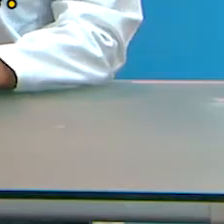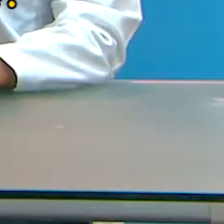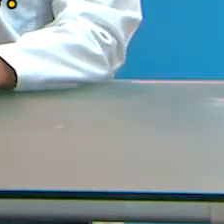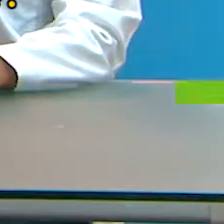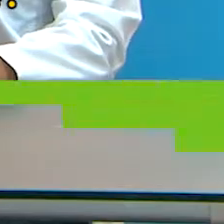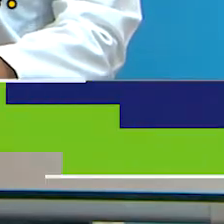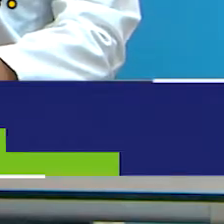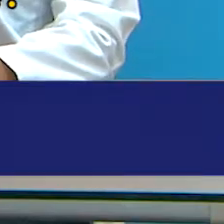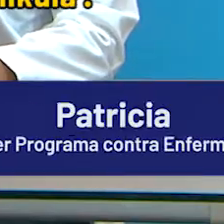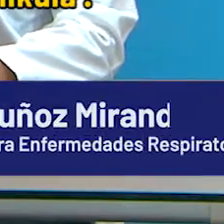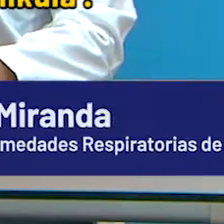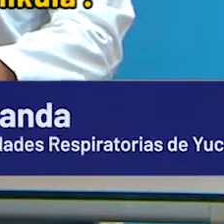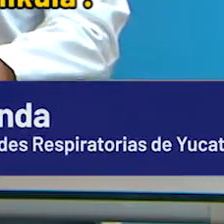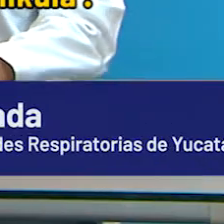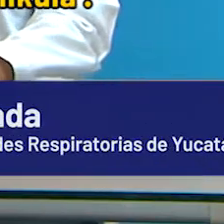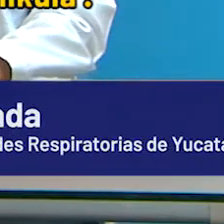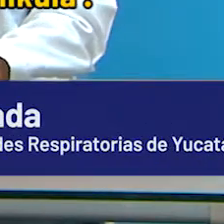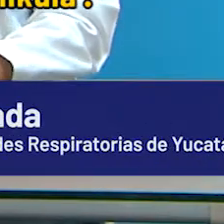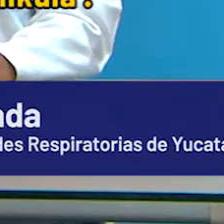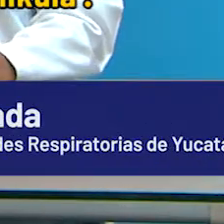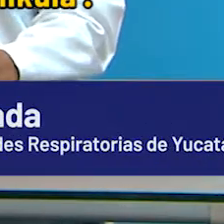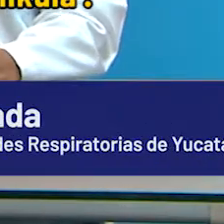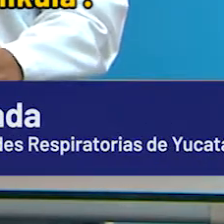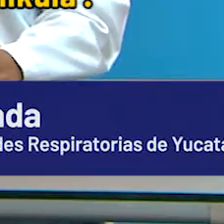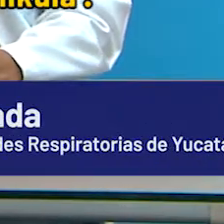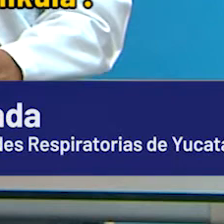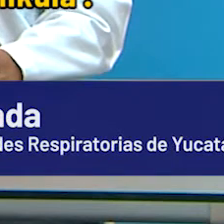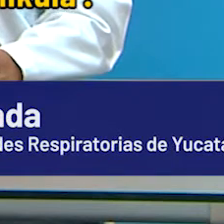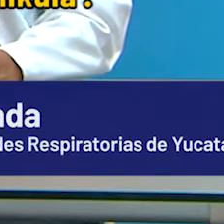Ese es el informe hasta el día de hoy, doctor. Muchas gracias, doctora Patti.